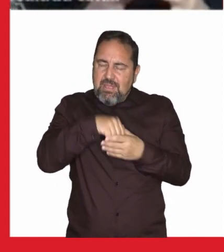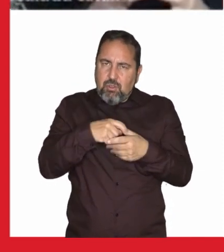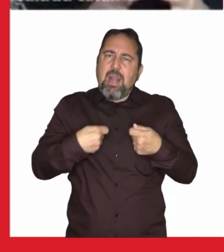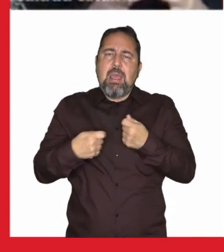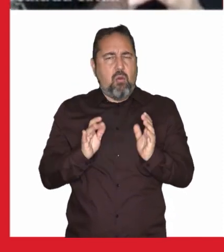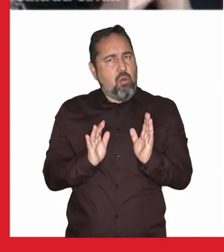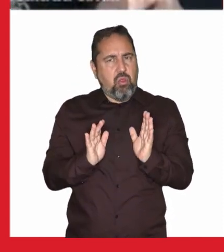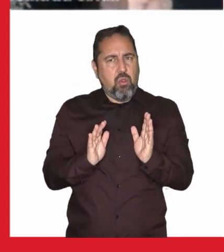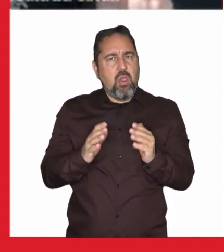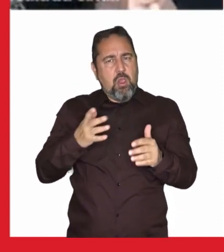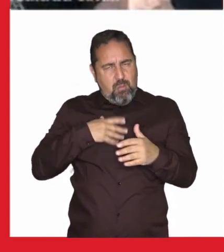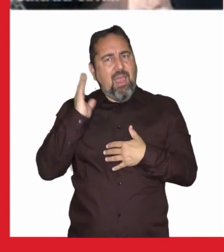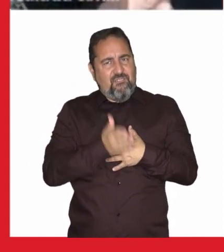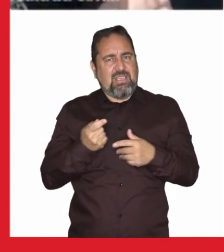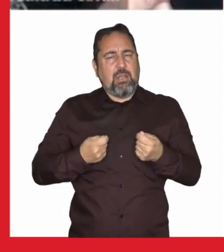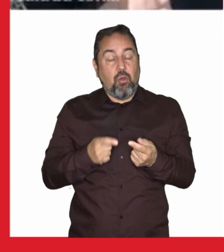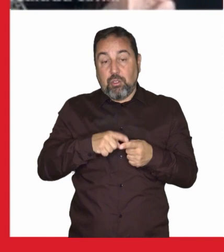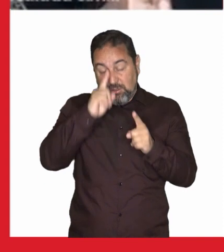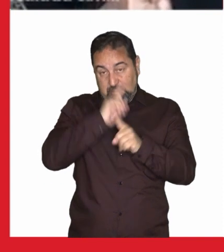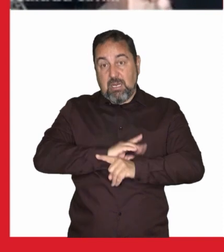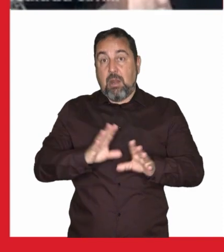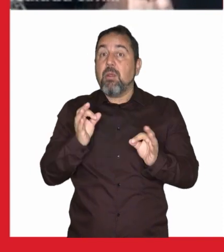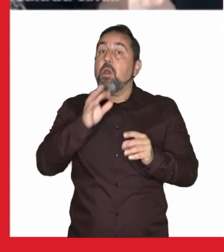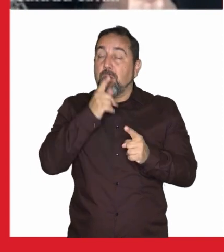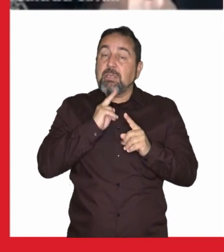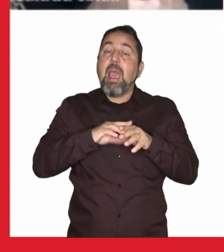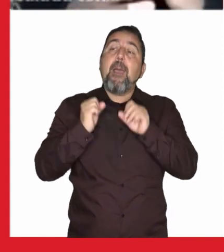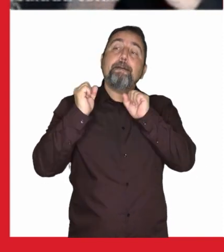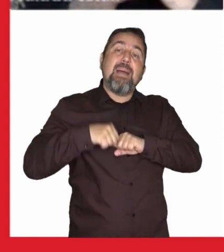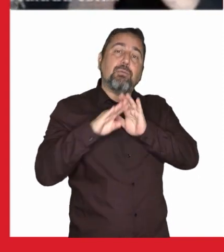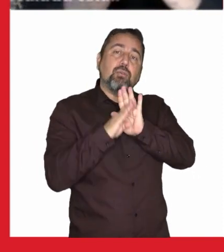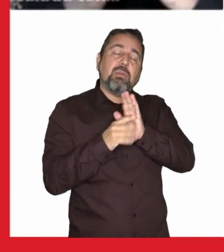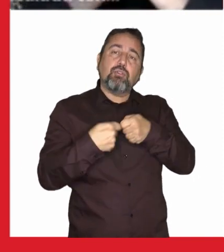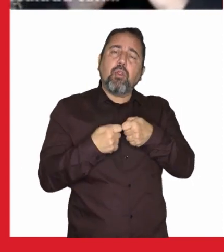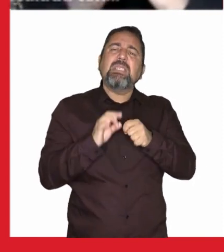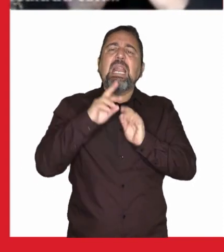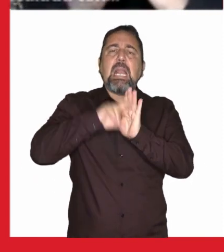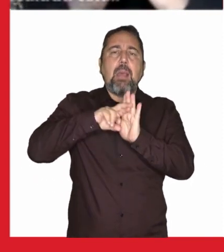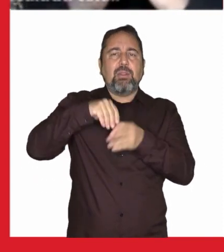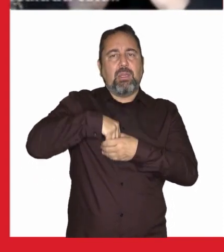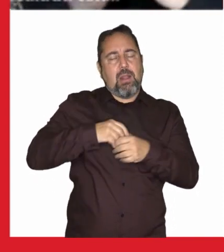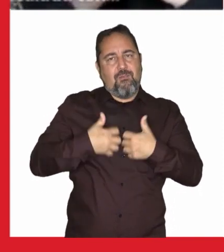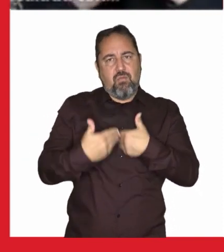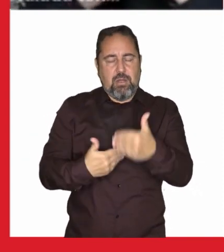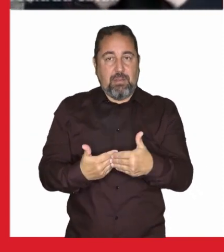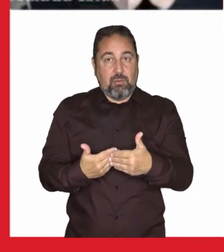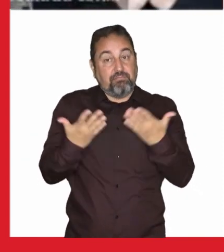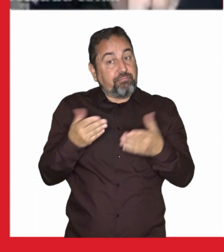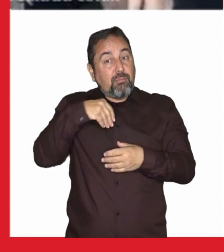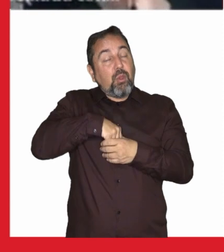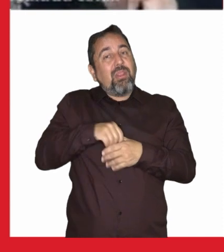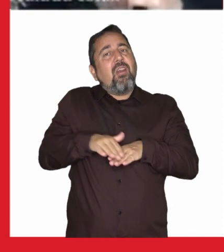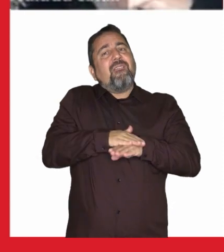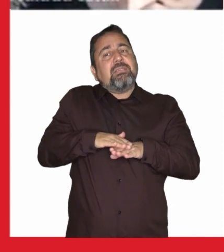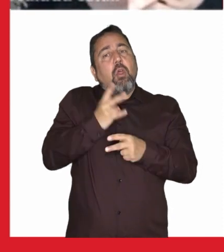y pueden hundir un negocio. Y esto es lo que hay que tener claramente en cuenta. Y para eso tenemos el pacto de socios y el reglamento interno. ¿Bien?